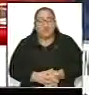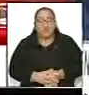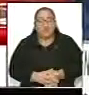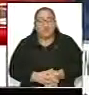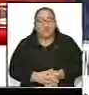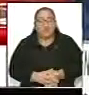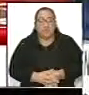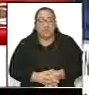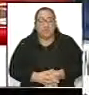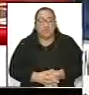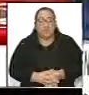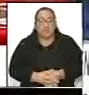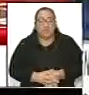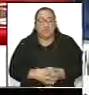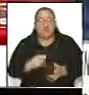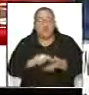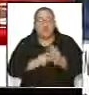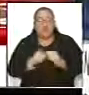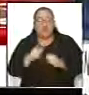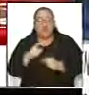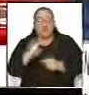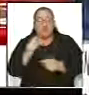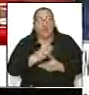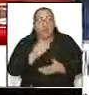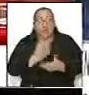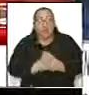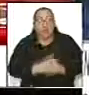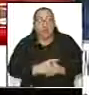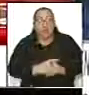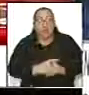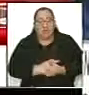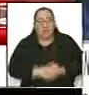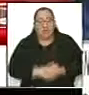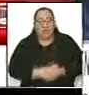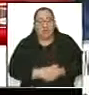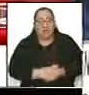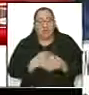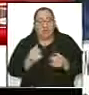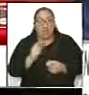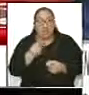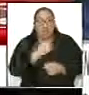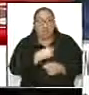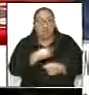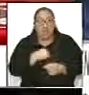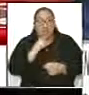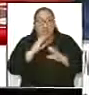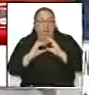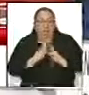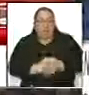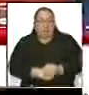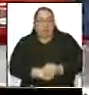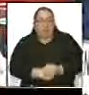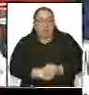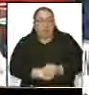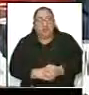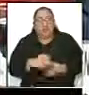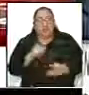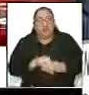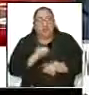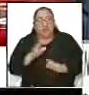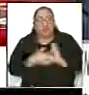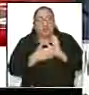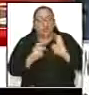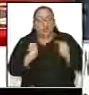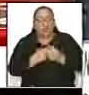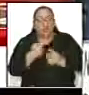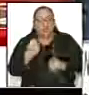¿En qué se basa esta polémica? La actual viceministra de Comunicaciones, en su presentación ante la Comisión